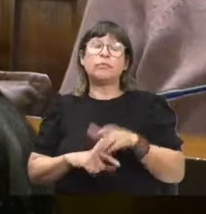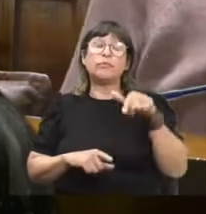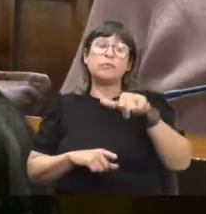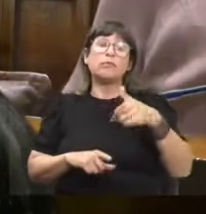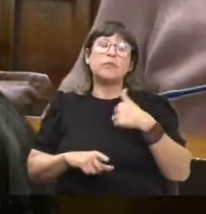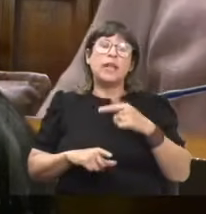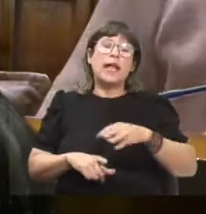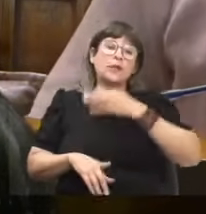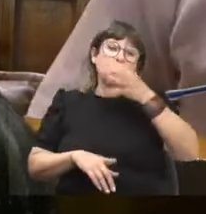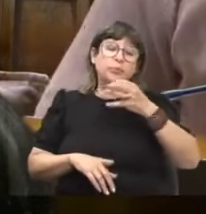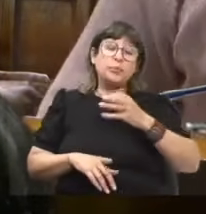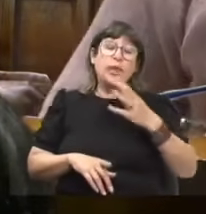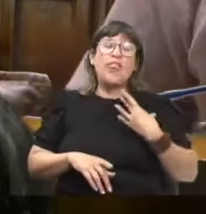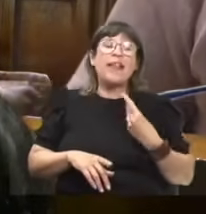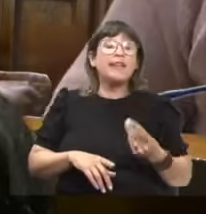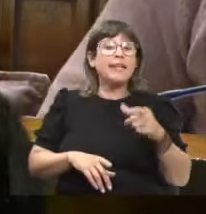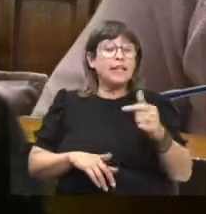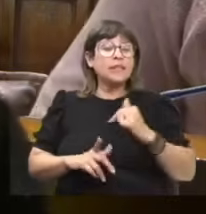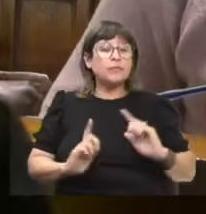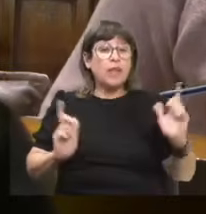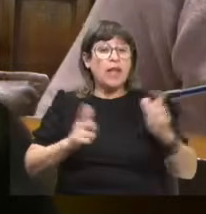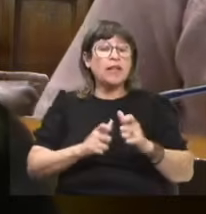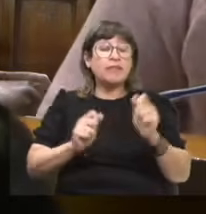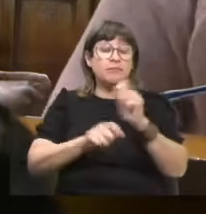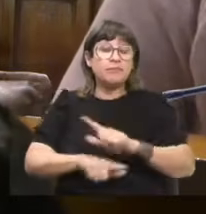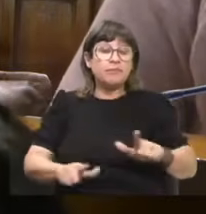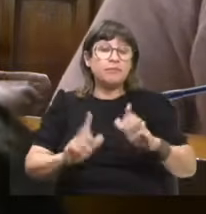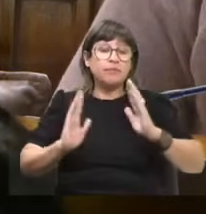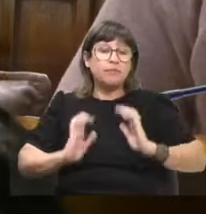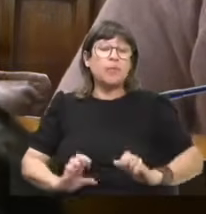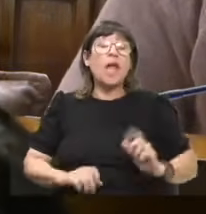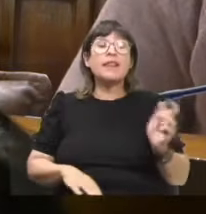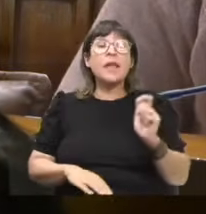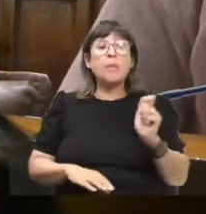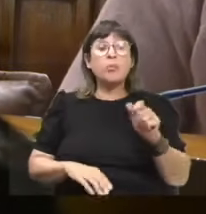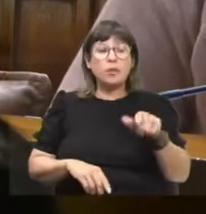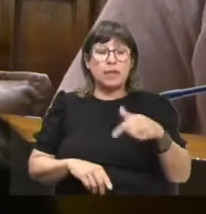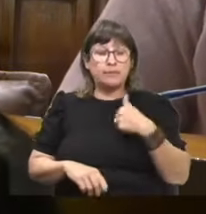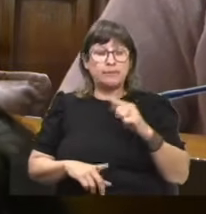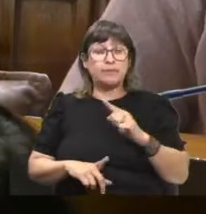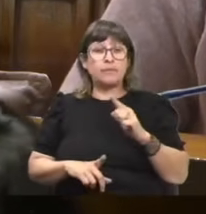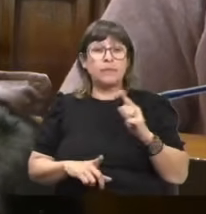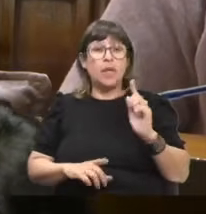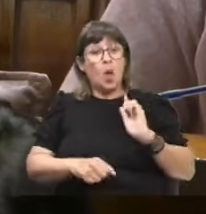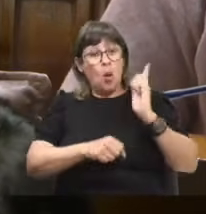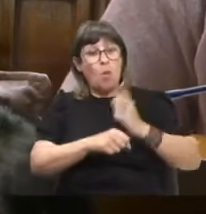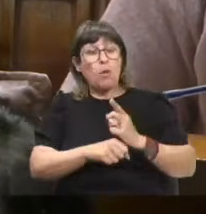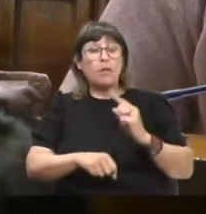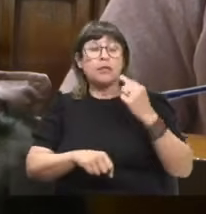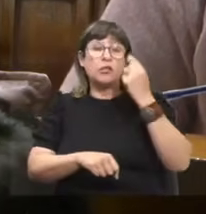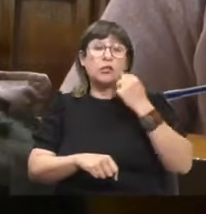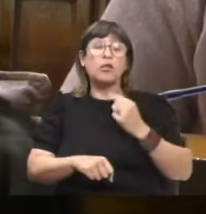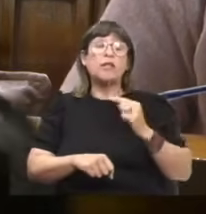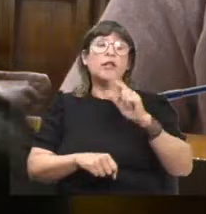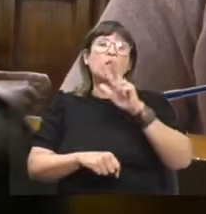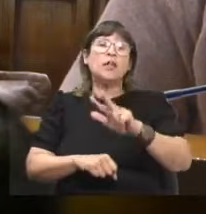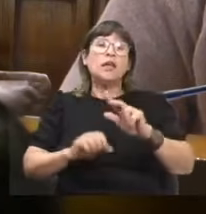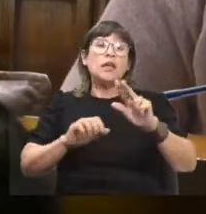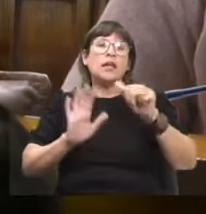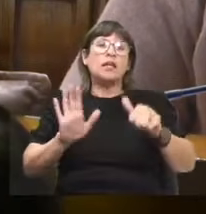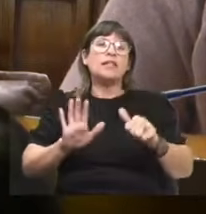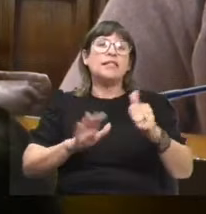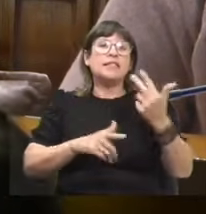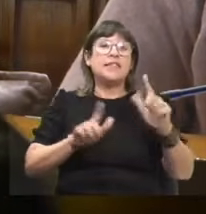del directorio de la Junta de Transparencia y Ética Pública por resolución número